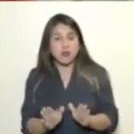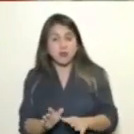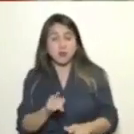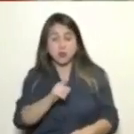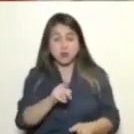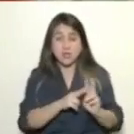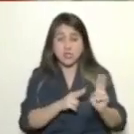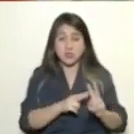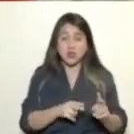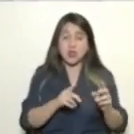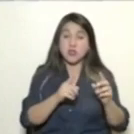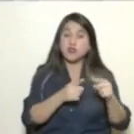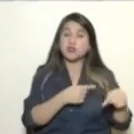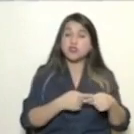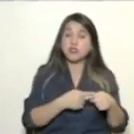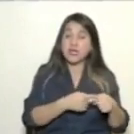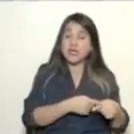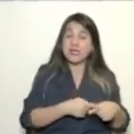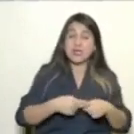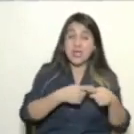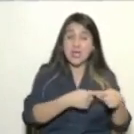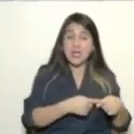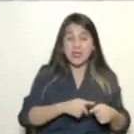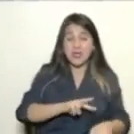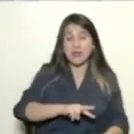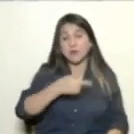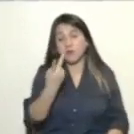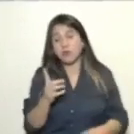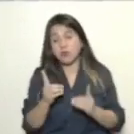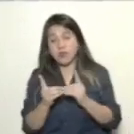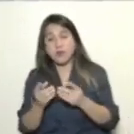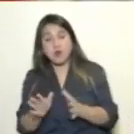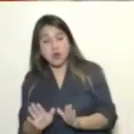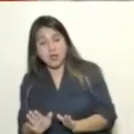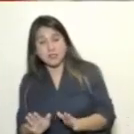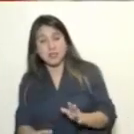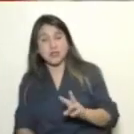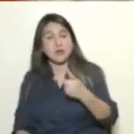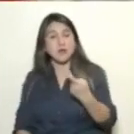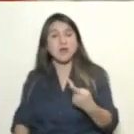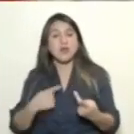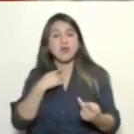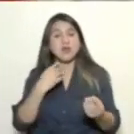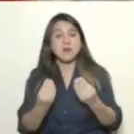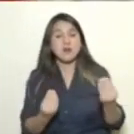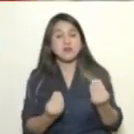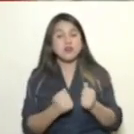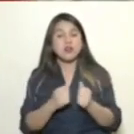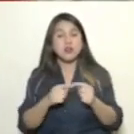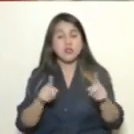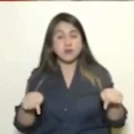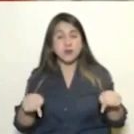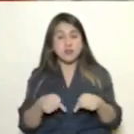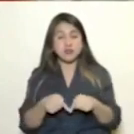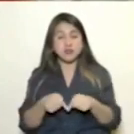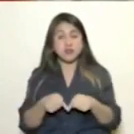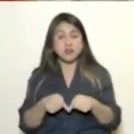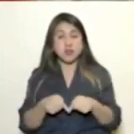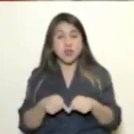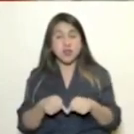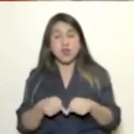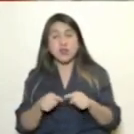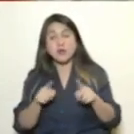Porque usted hizo un giro hacia la socialdemocracia, entre el Partido Socialista. Claro, no, por supuesto. Claro, ¿qué pasó con ese espacio socialdemócrata? ¿Cómo que fue